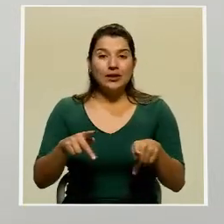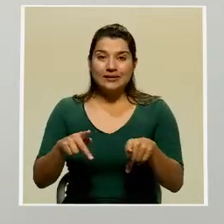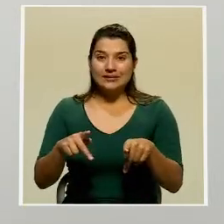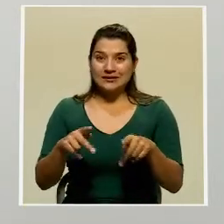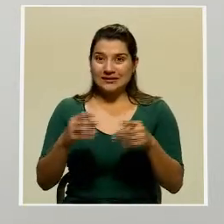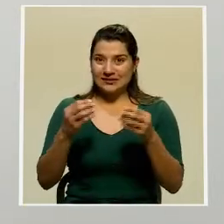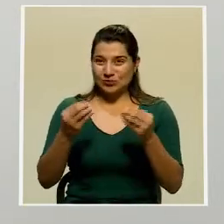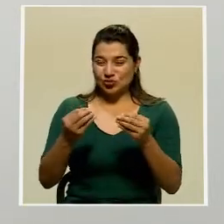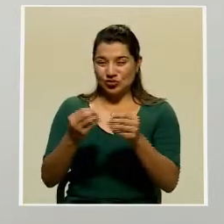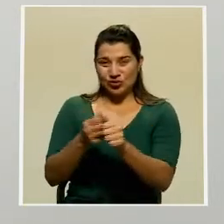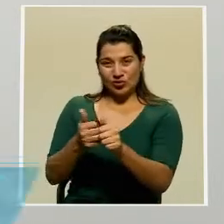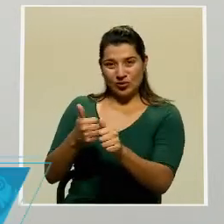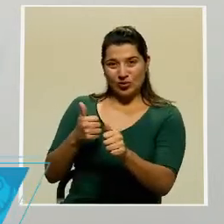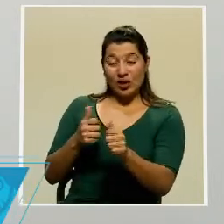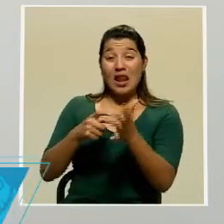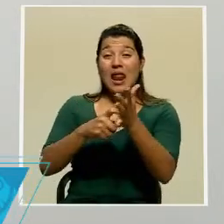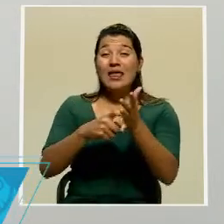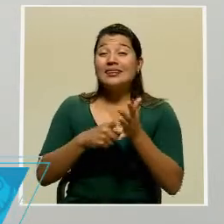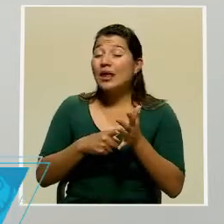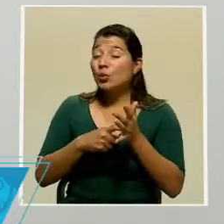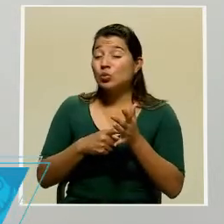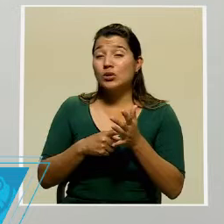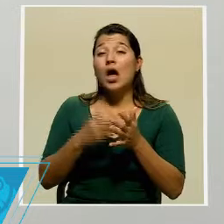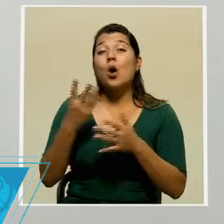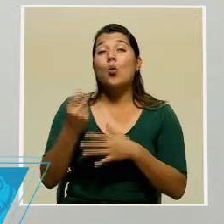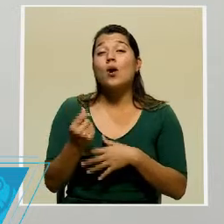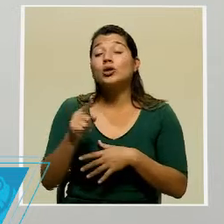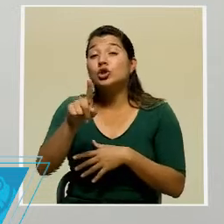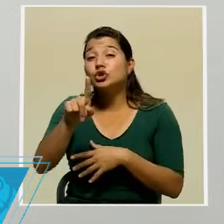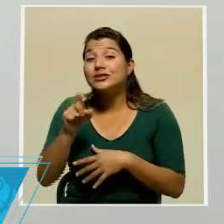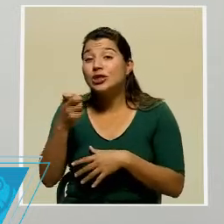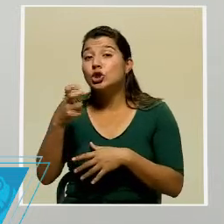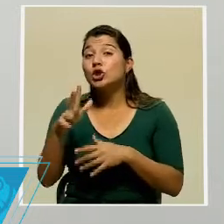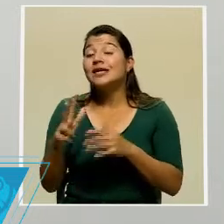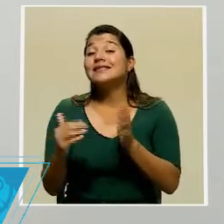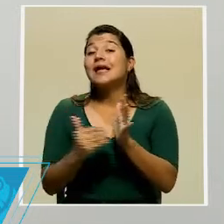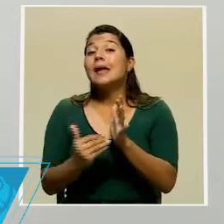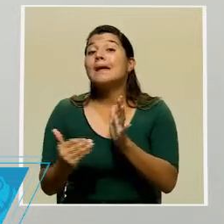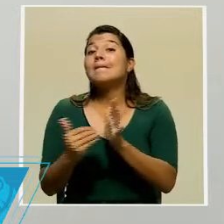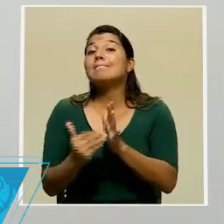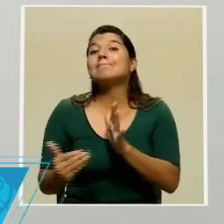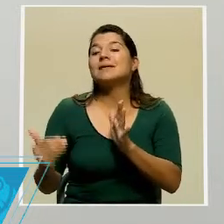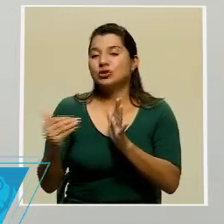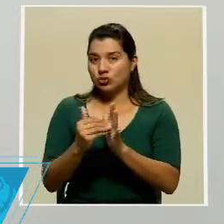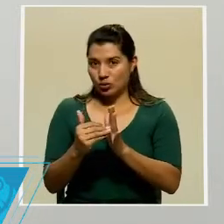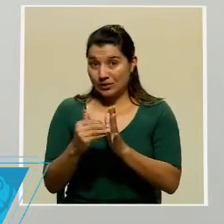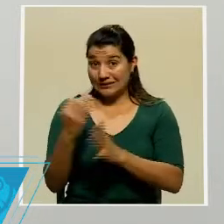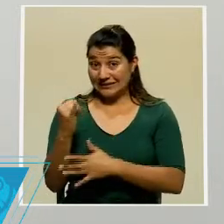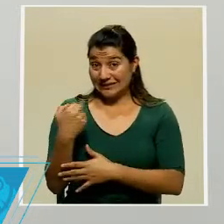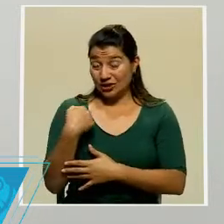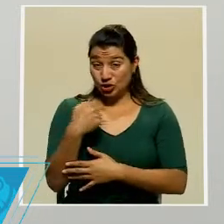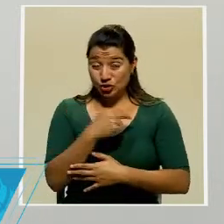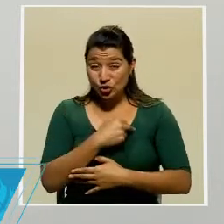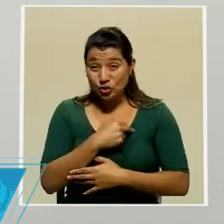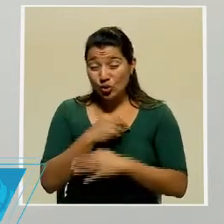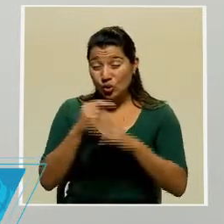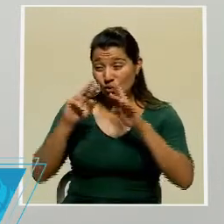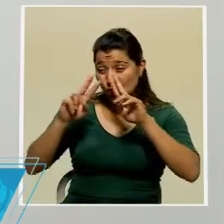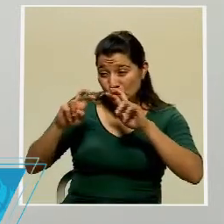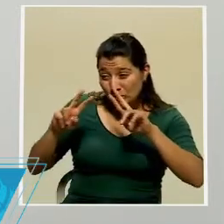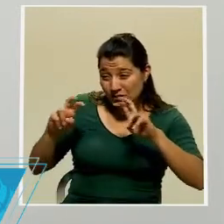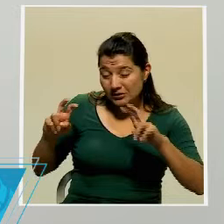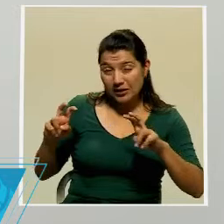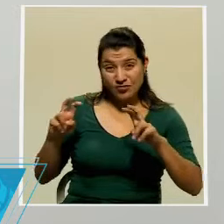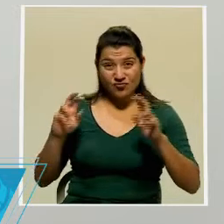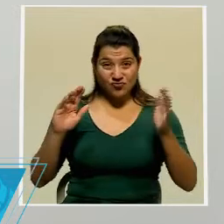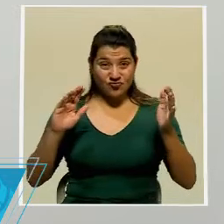porcentuales. La deuda total asciende a 1.13 billones. Si lo analizamos con respecto a datos